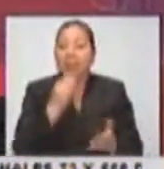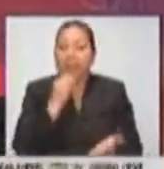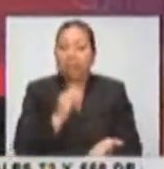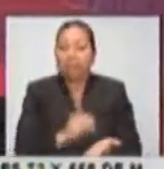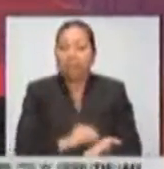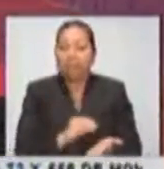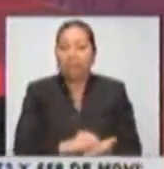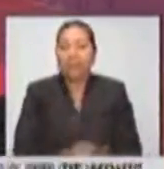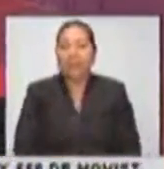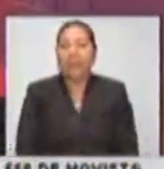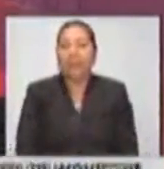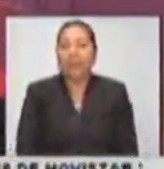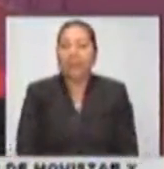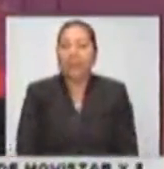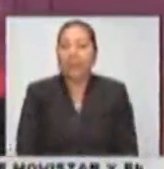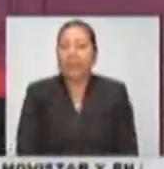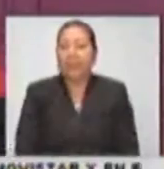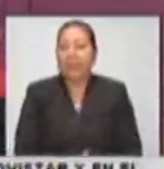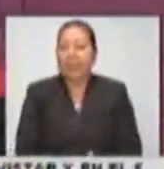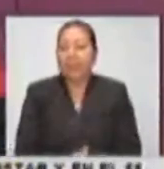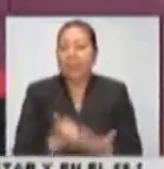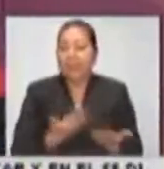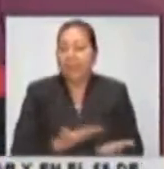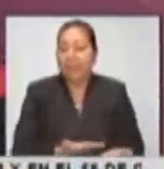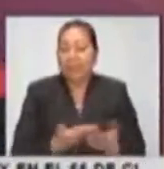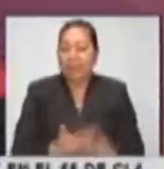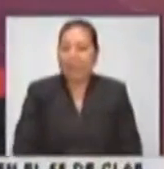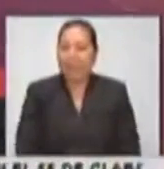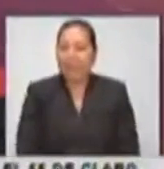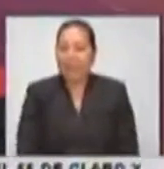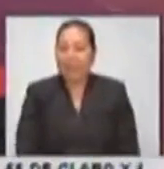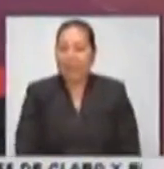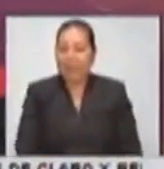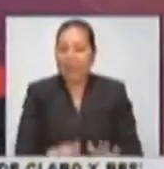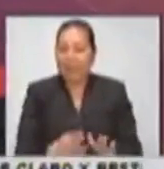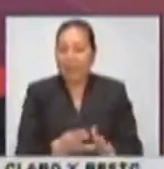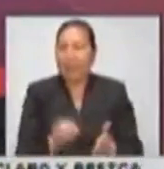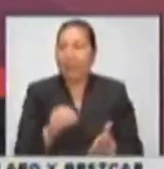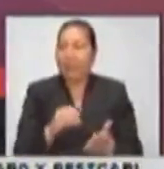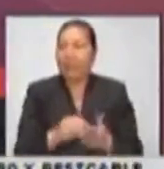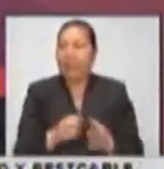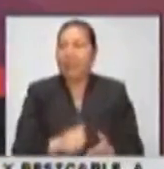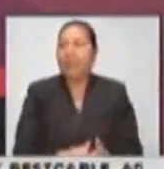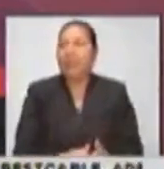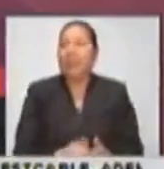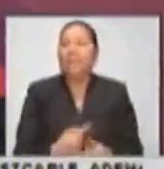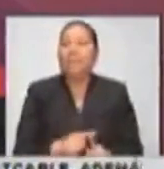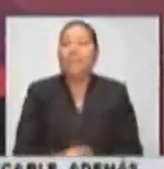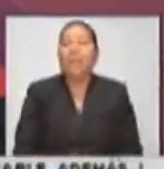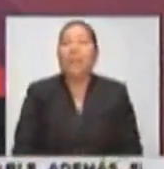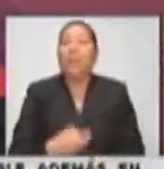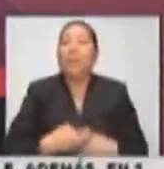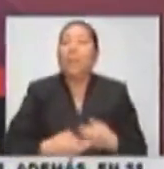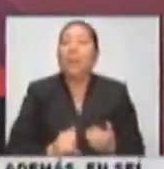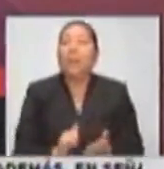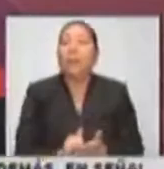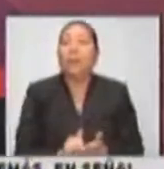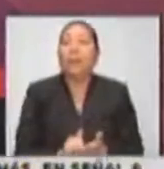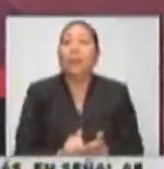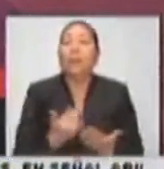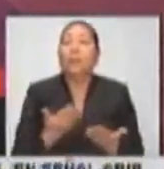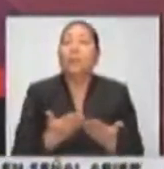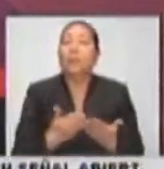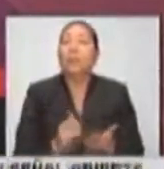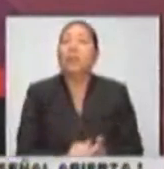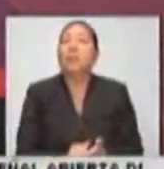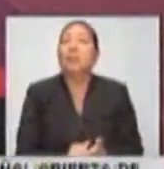repetitivo. Y eso es lo que se logró. O sea, hubo los 19 comités y grupos de trabajo, los productos que son estos